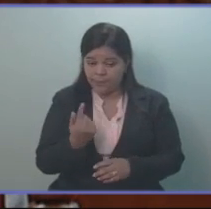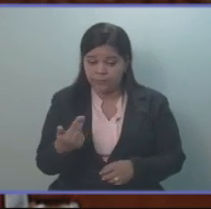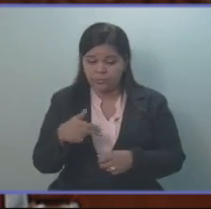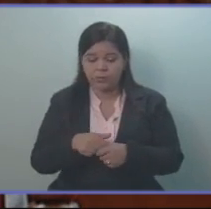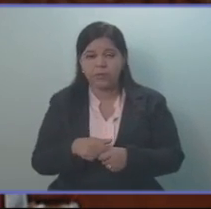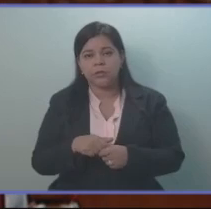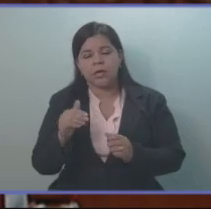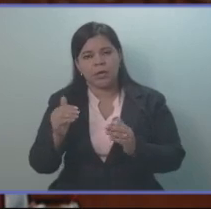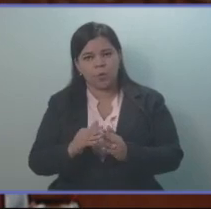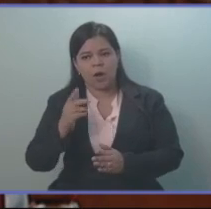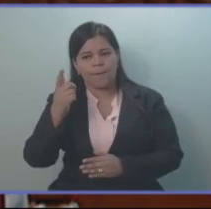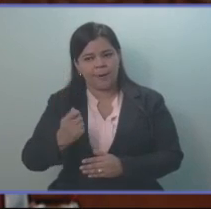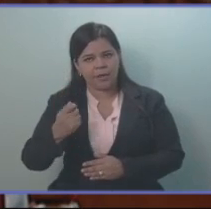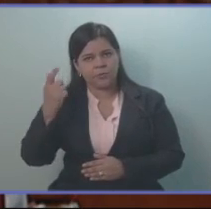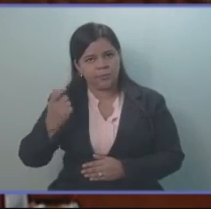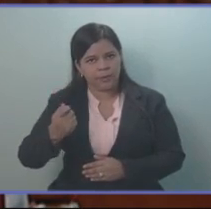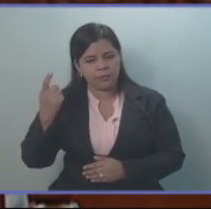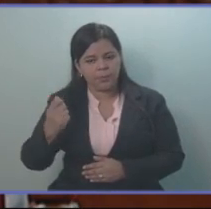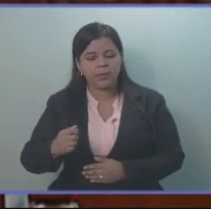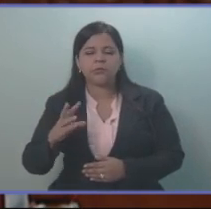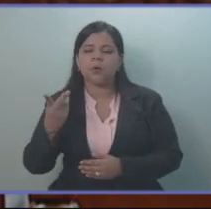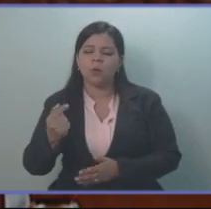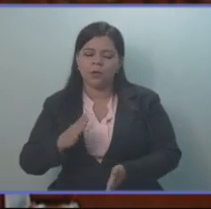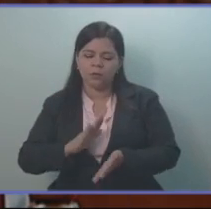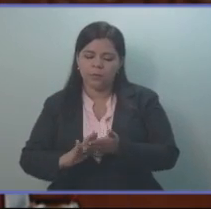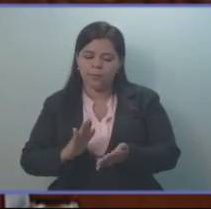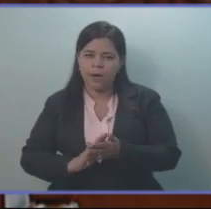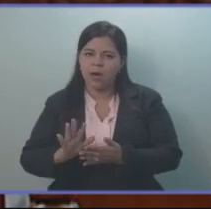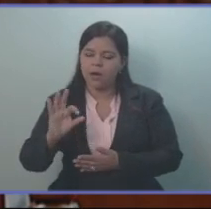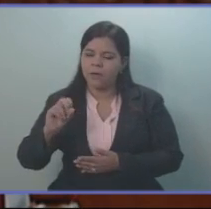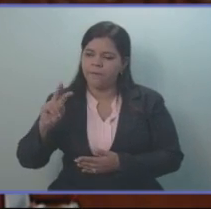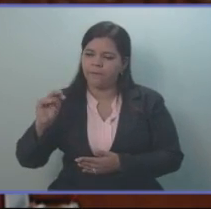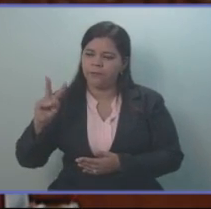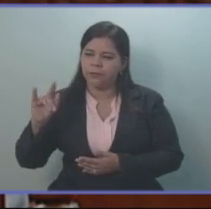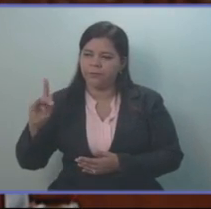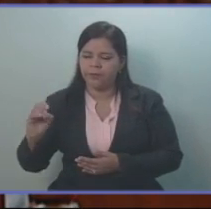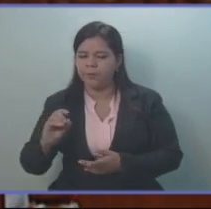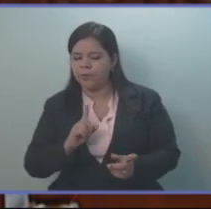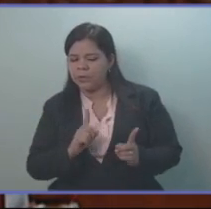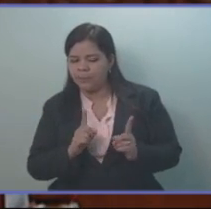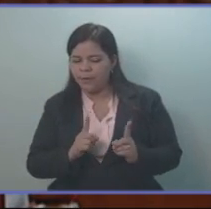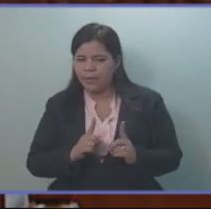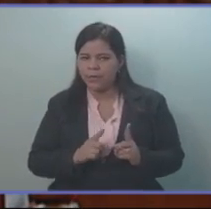cuota mensal que pagará la CBAM a Fonavipo, serán establecidos por el